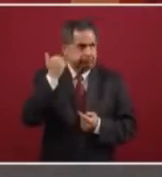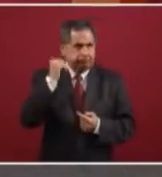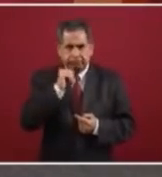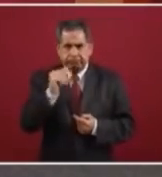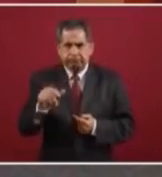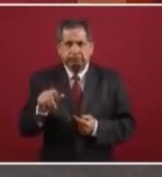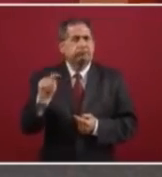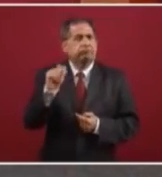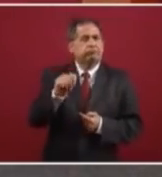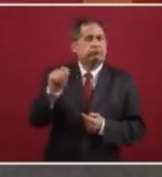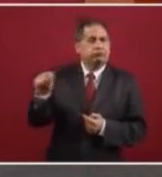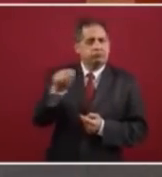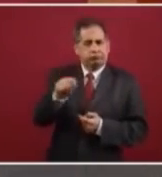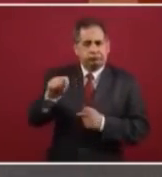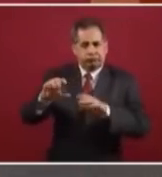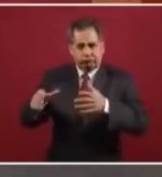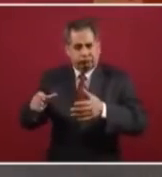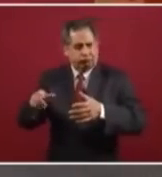Torreón,